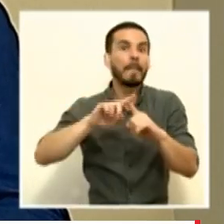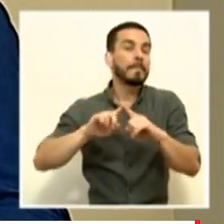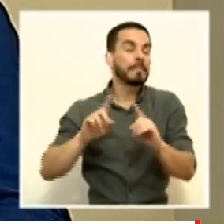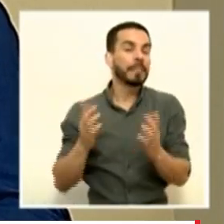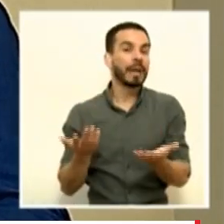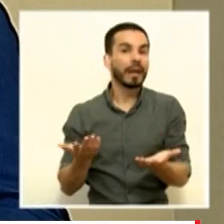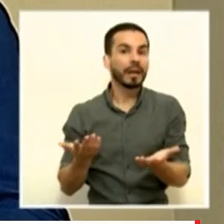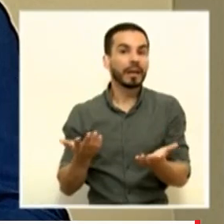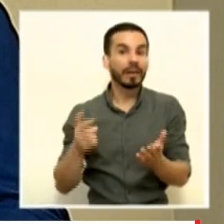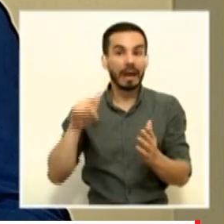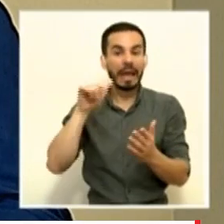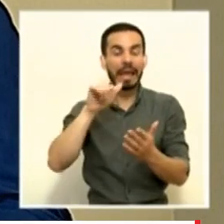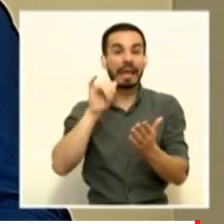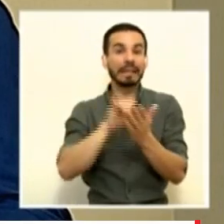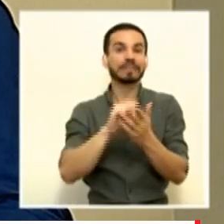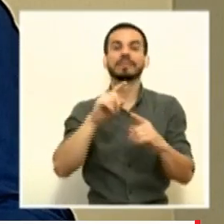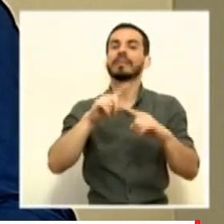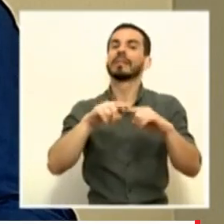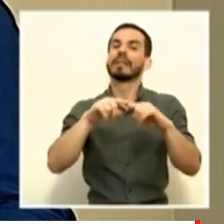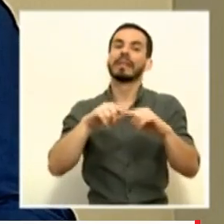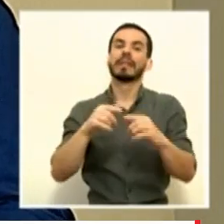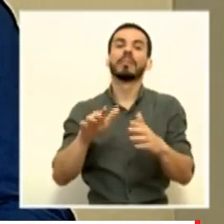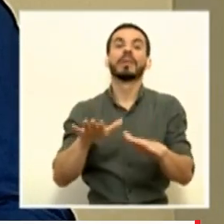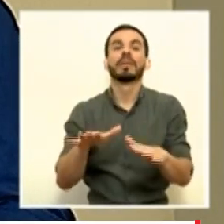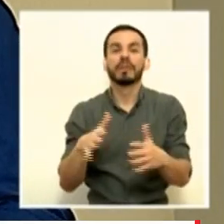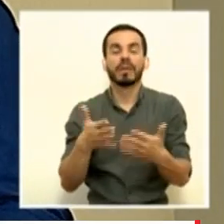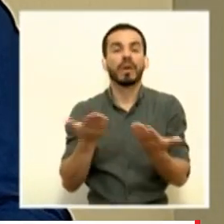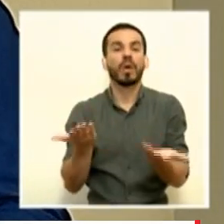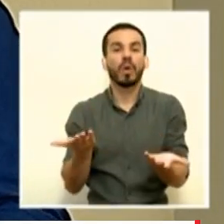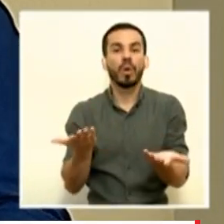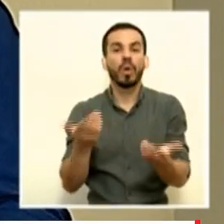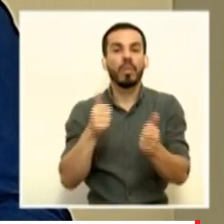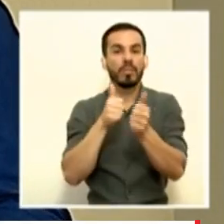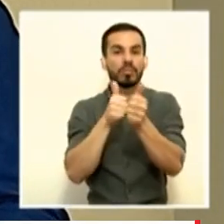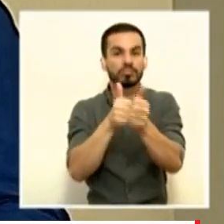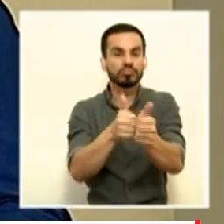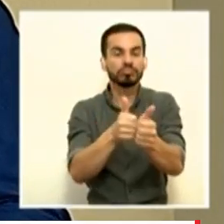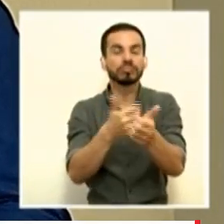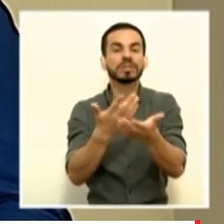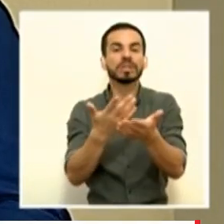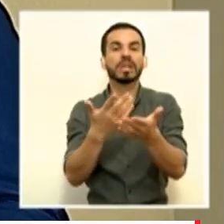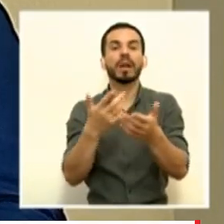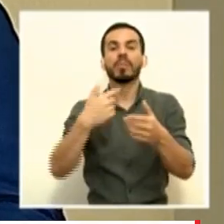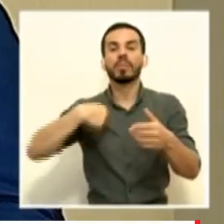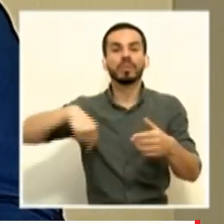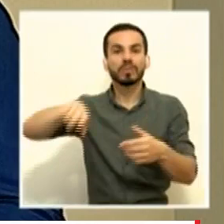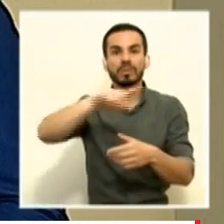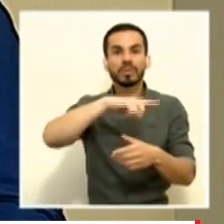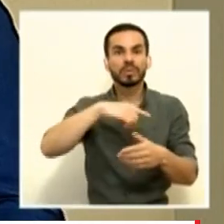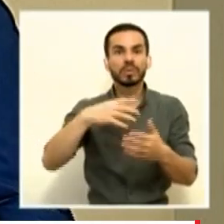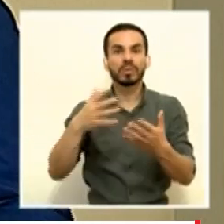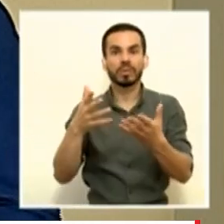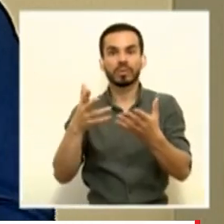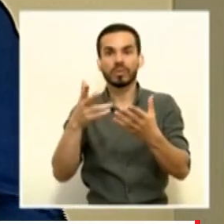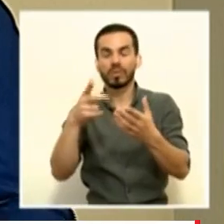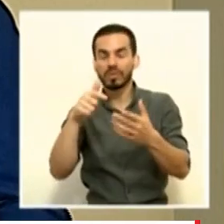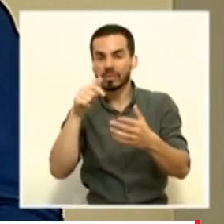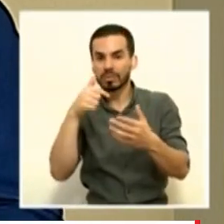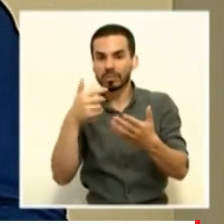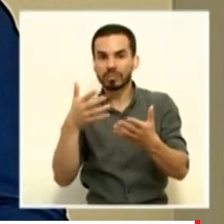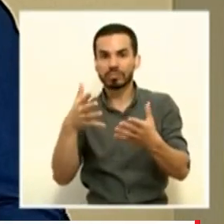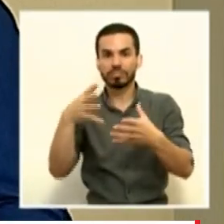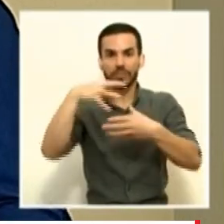embargo, esto depende mucho de cómo sigamos tomando esta